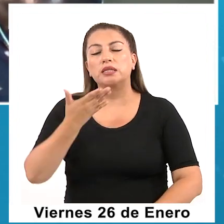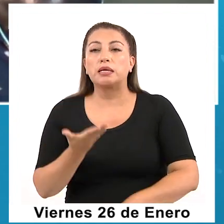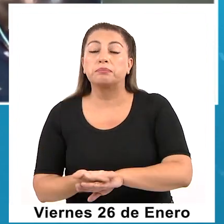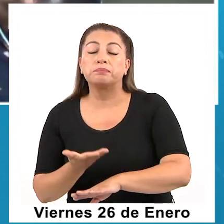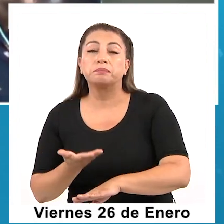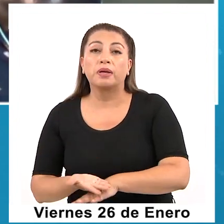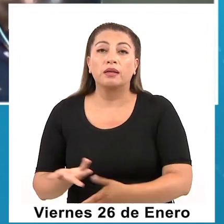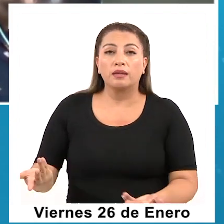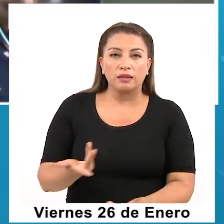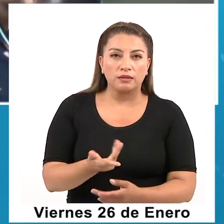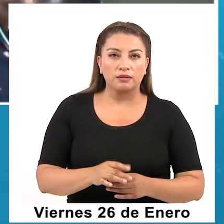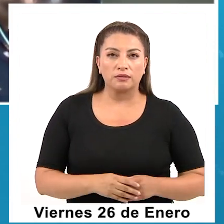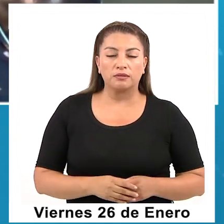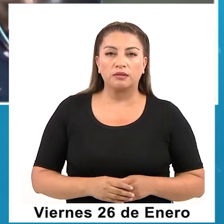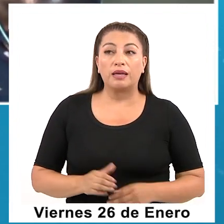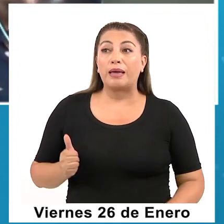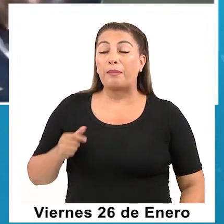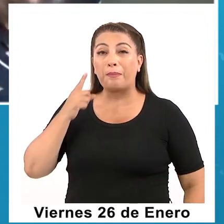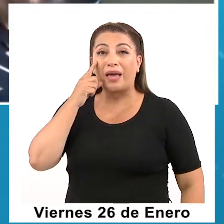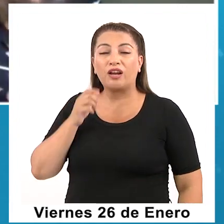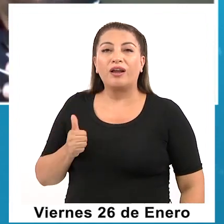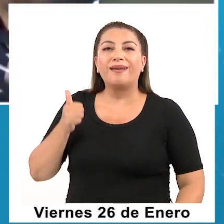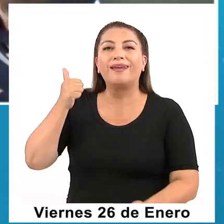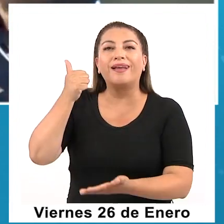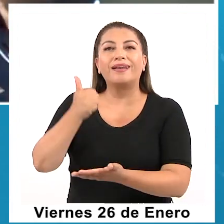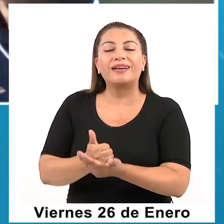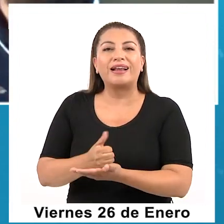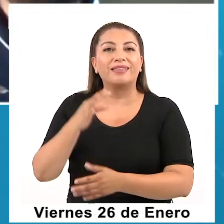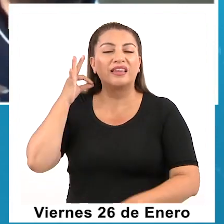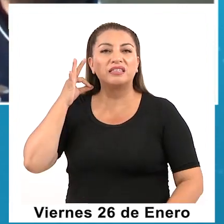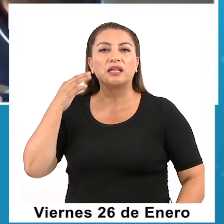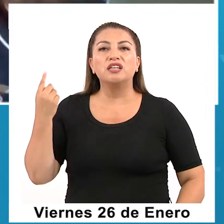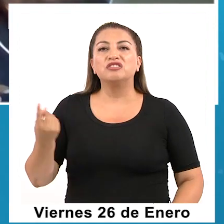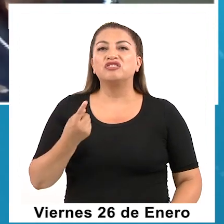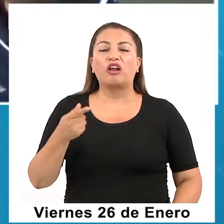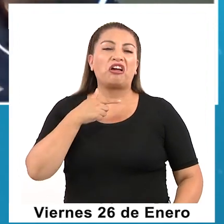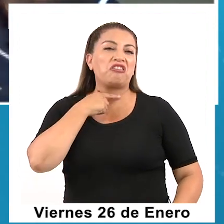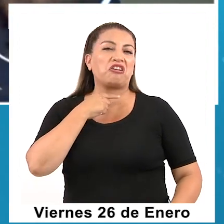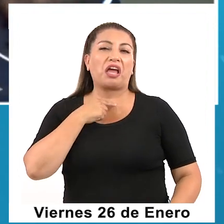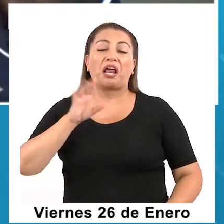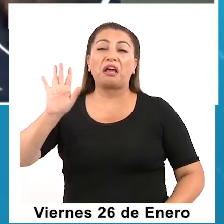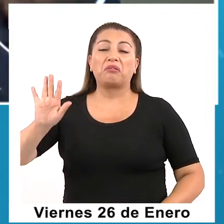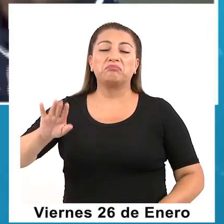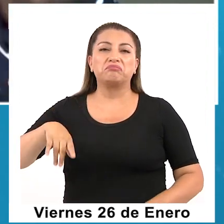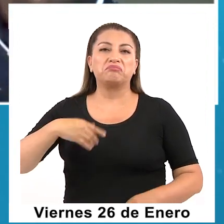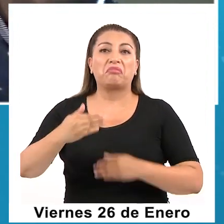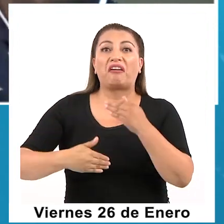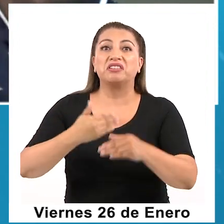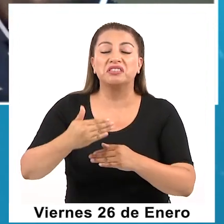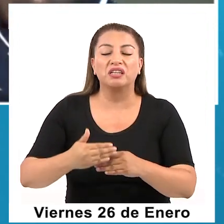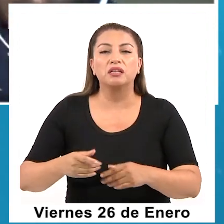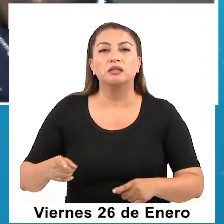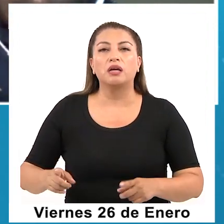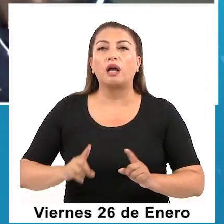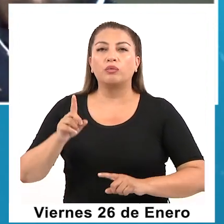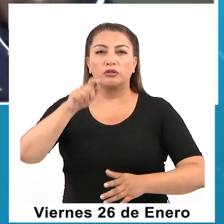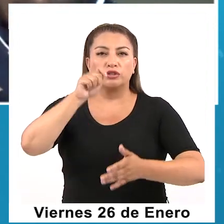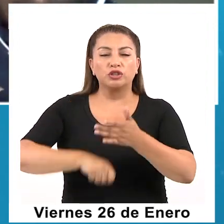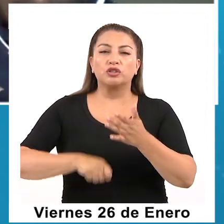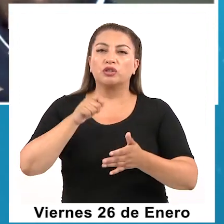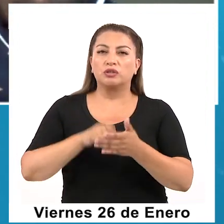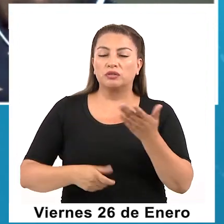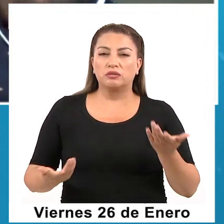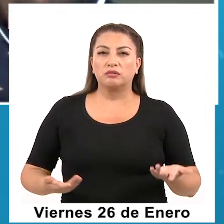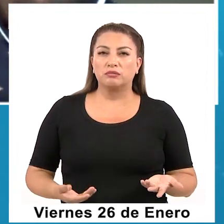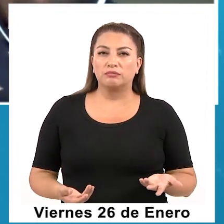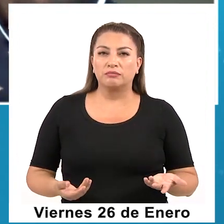también en el fondo la alcaldesa se saltó ciertos pasos en el fondo para la contratación, y sobre todo había mucha contratación que se